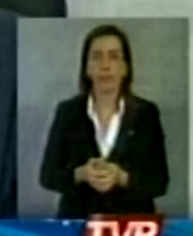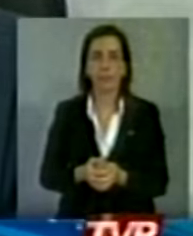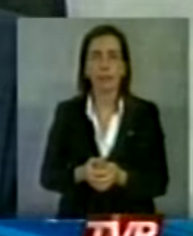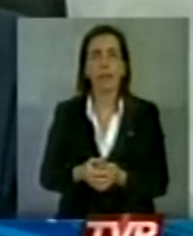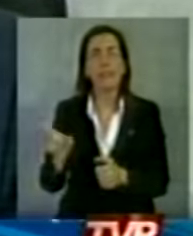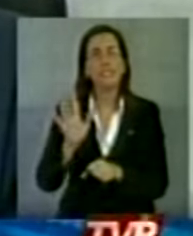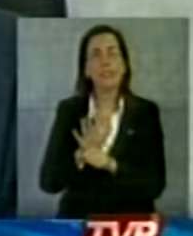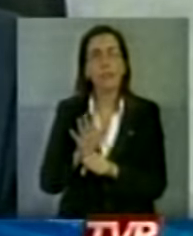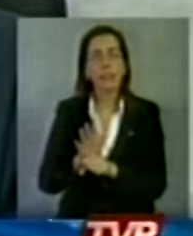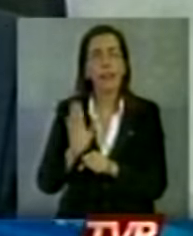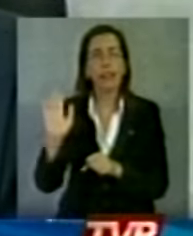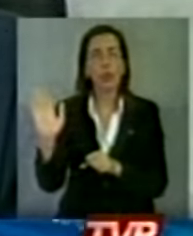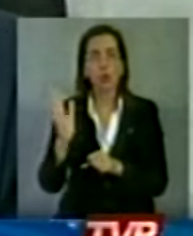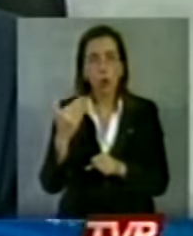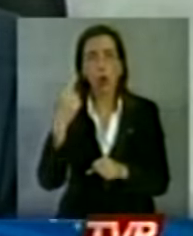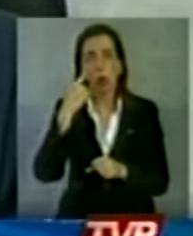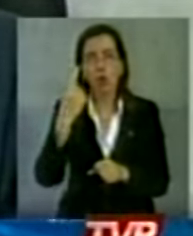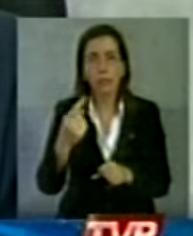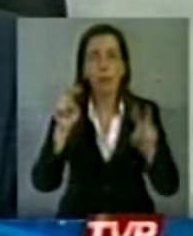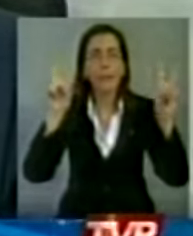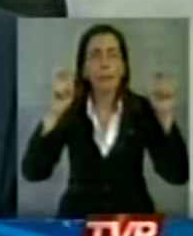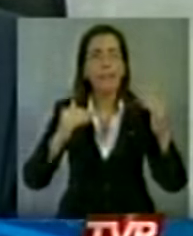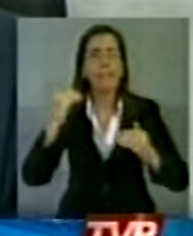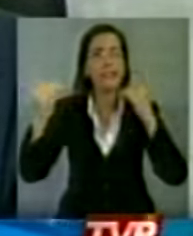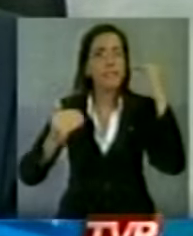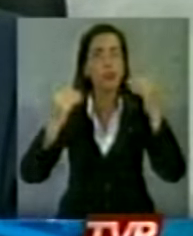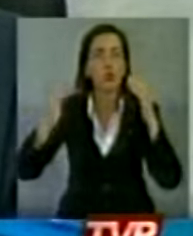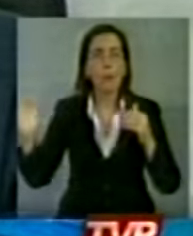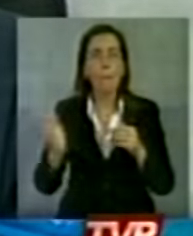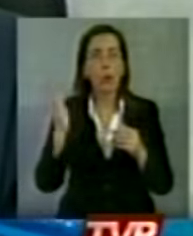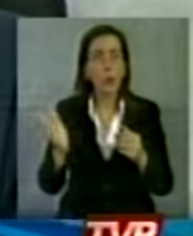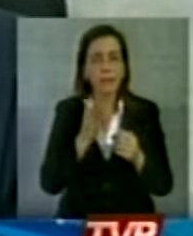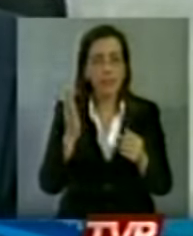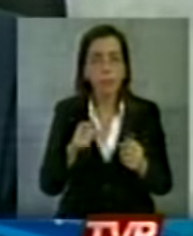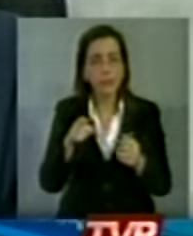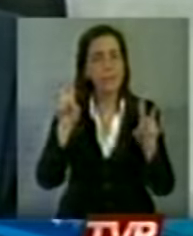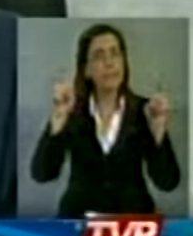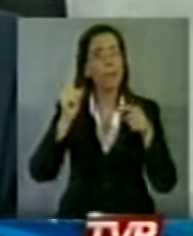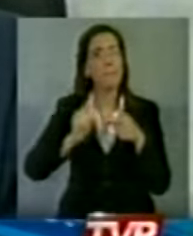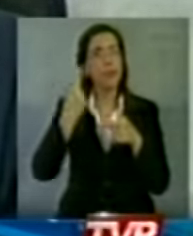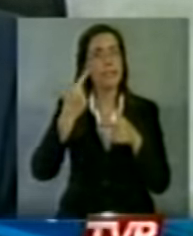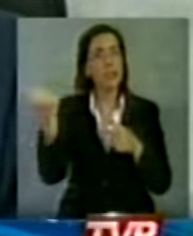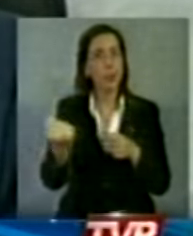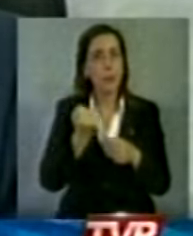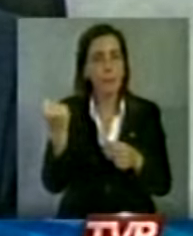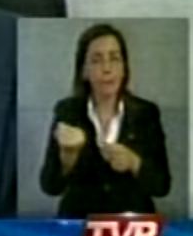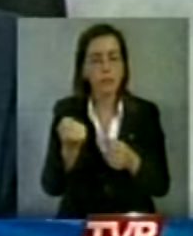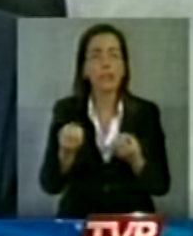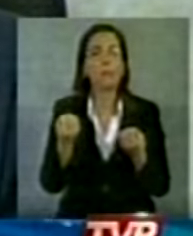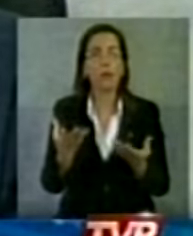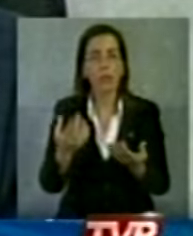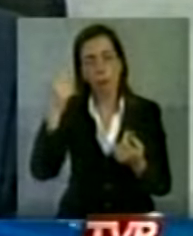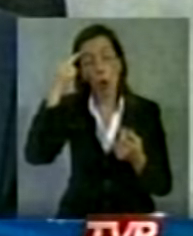imprime a nuestro desarrollo productivo una dimensión política cuyo objetivo